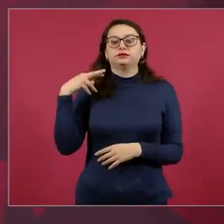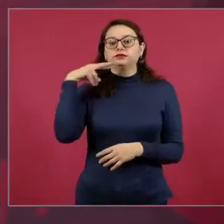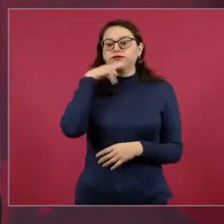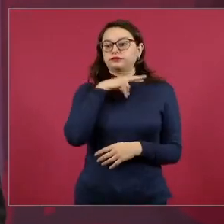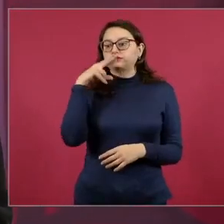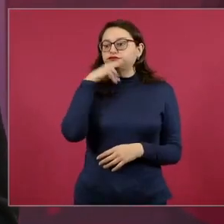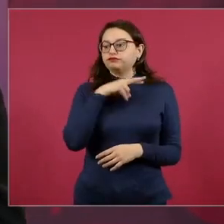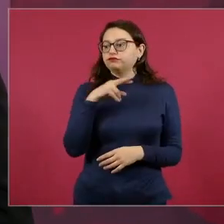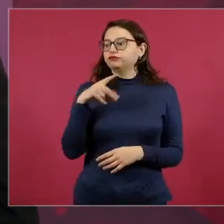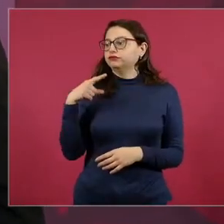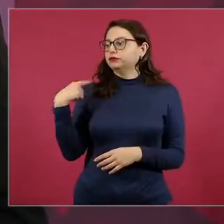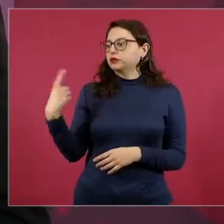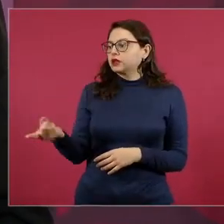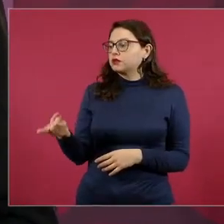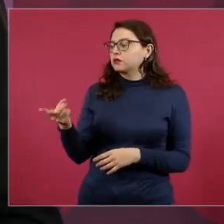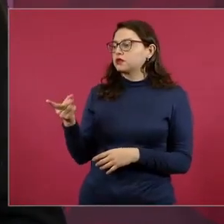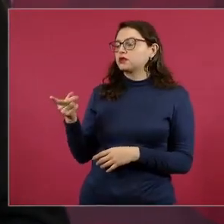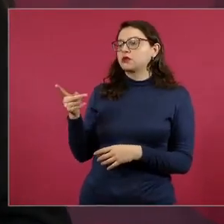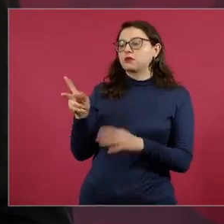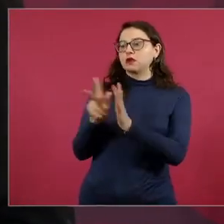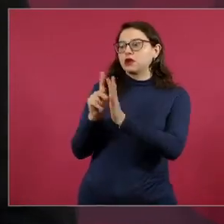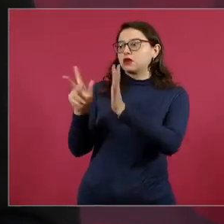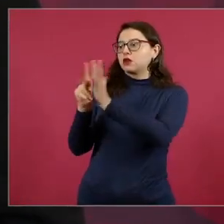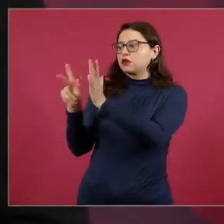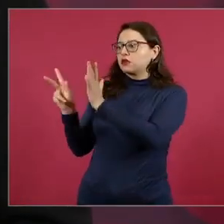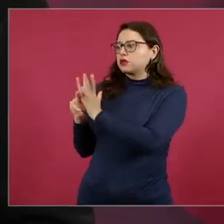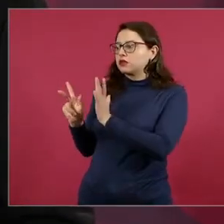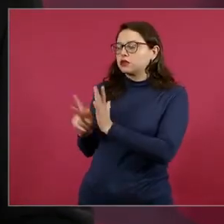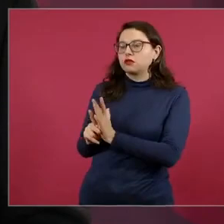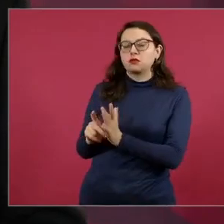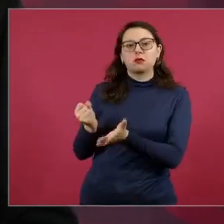con créditos de Nacional Financiera,